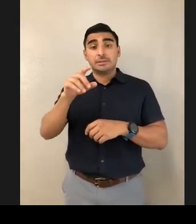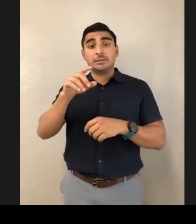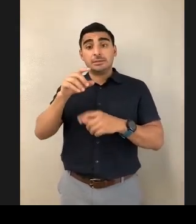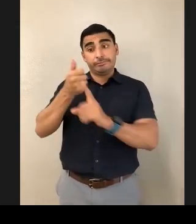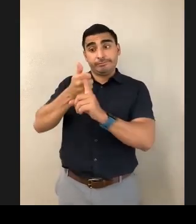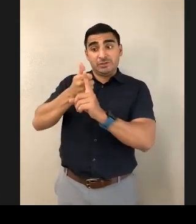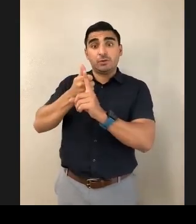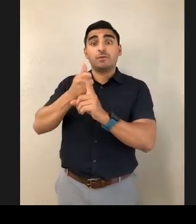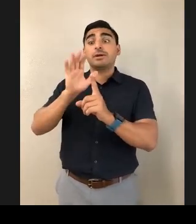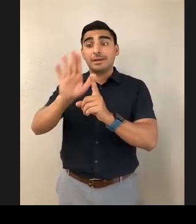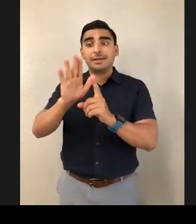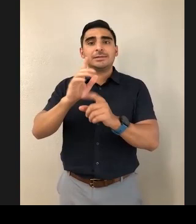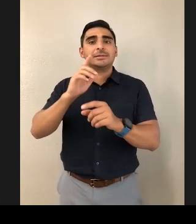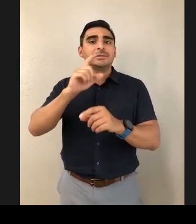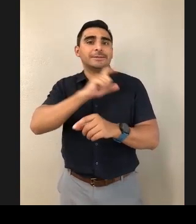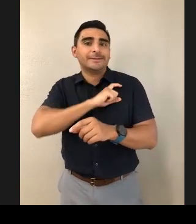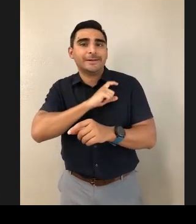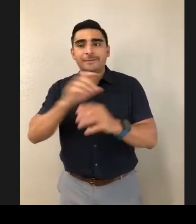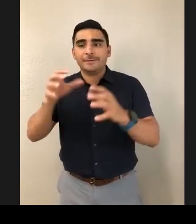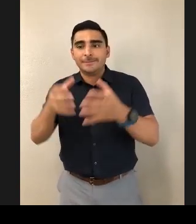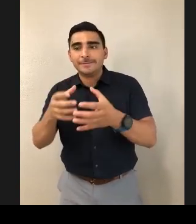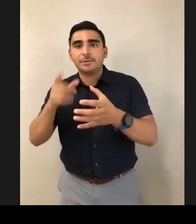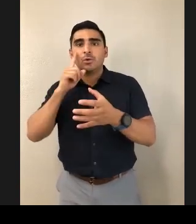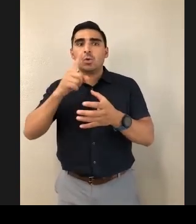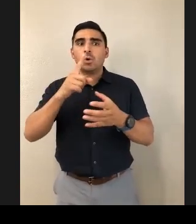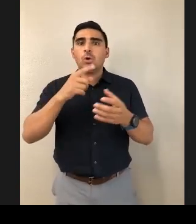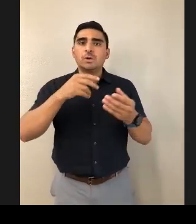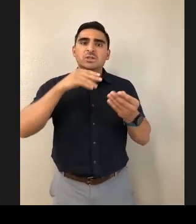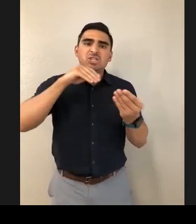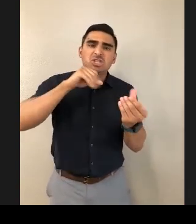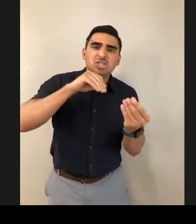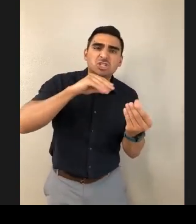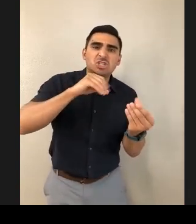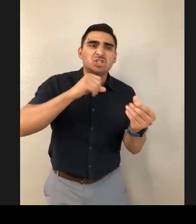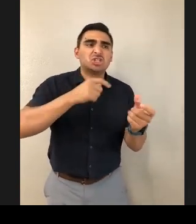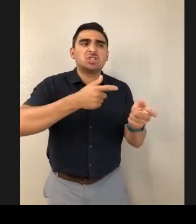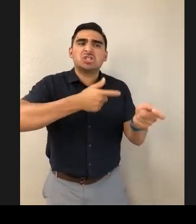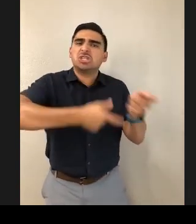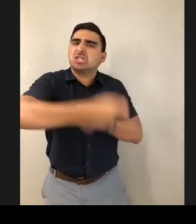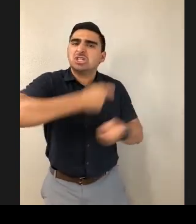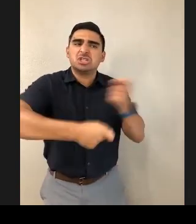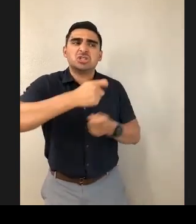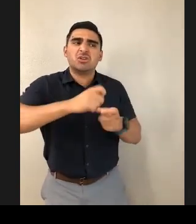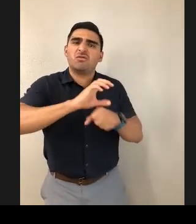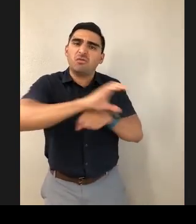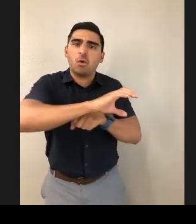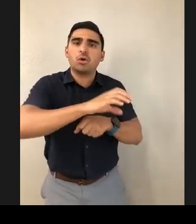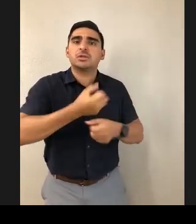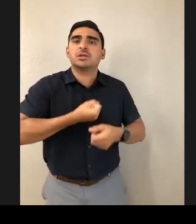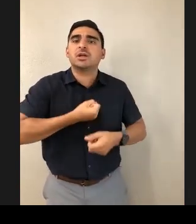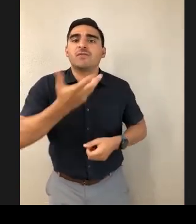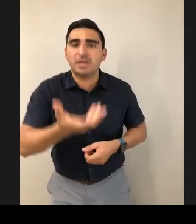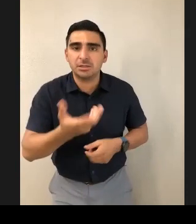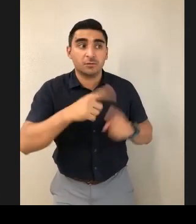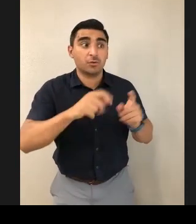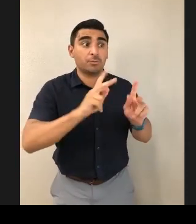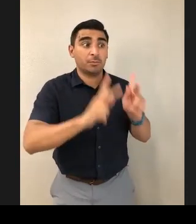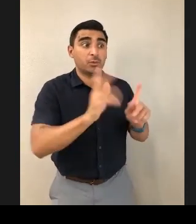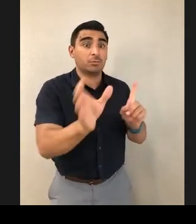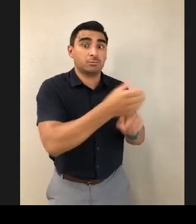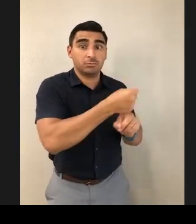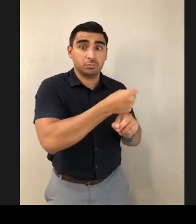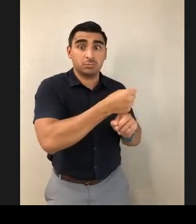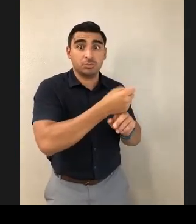sus detectives estaban torturando confesiones de las